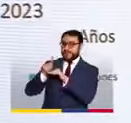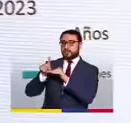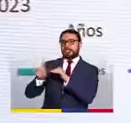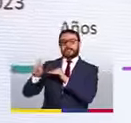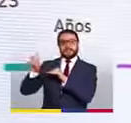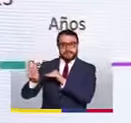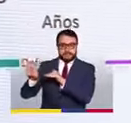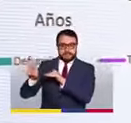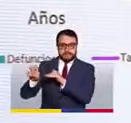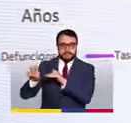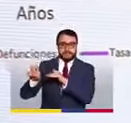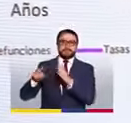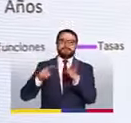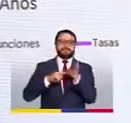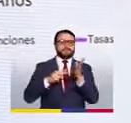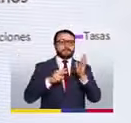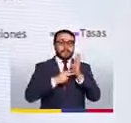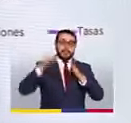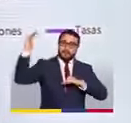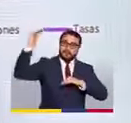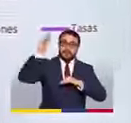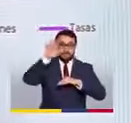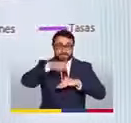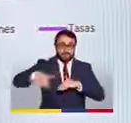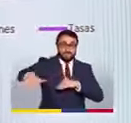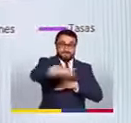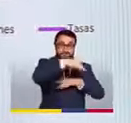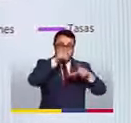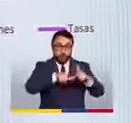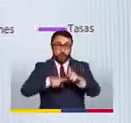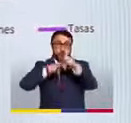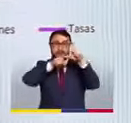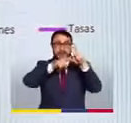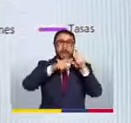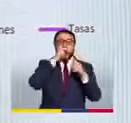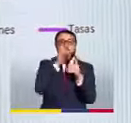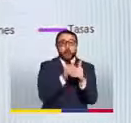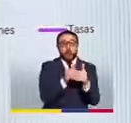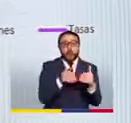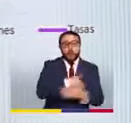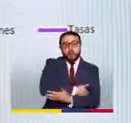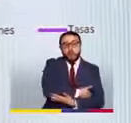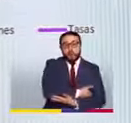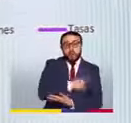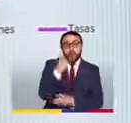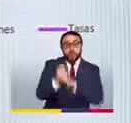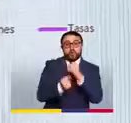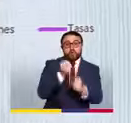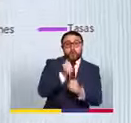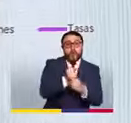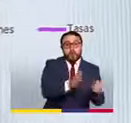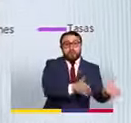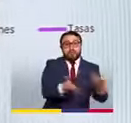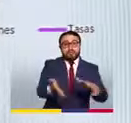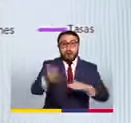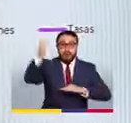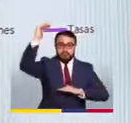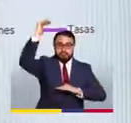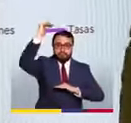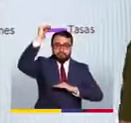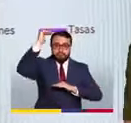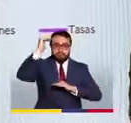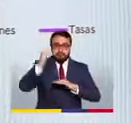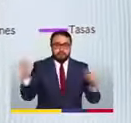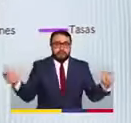117. Hemos reducido en La Guajira la mortalidad infantil de menores de un año, que entre otras